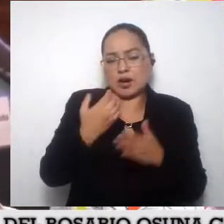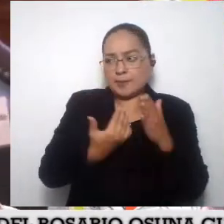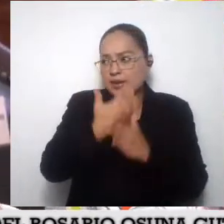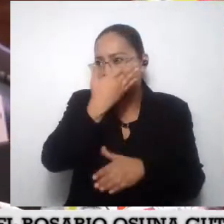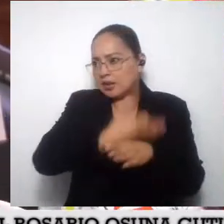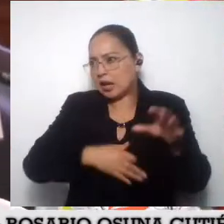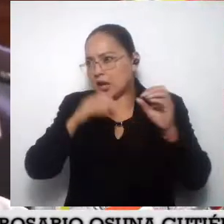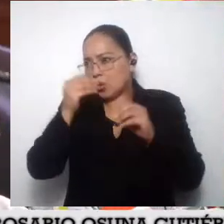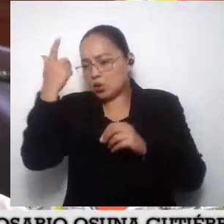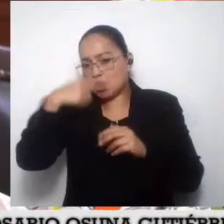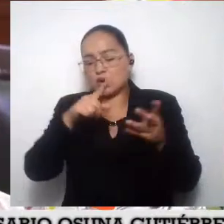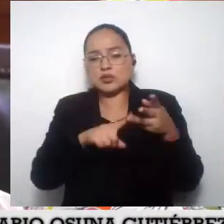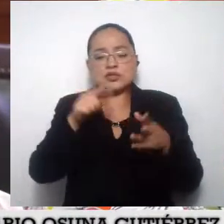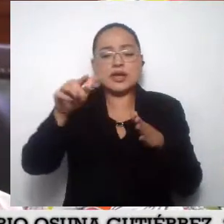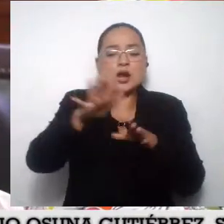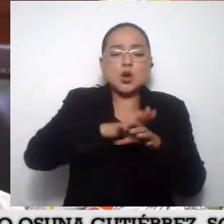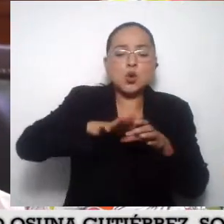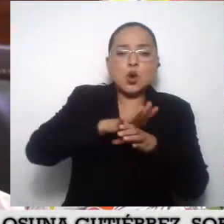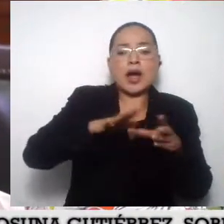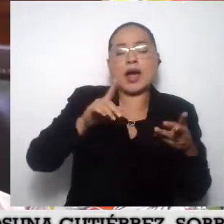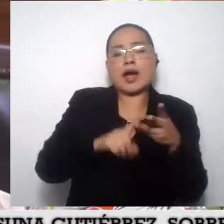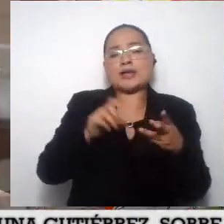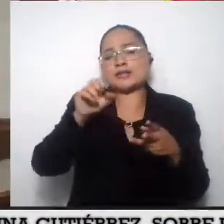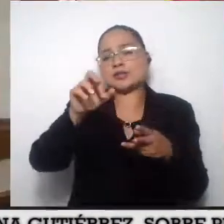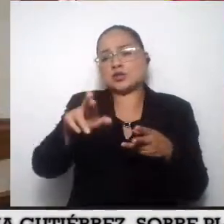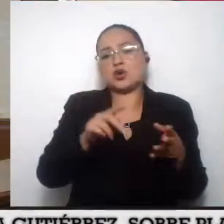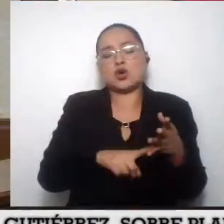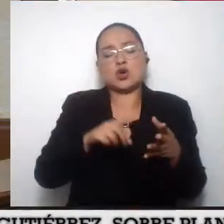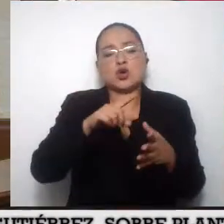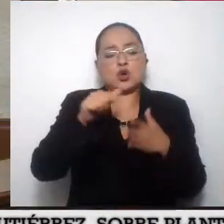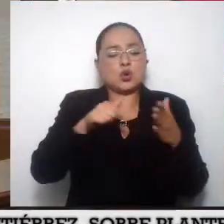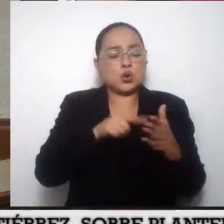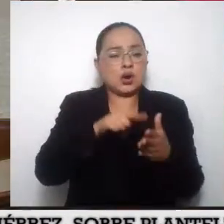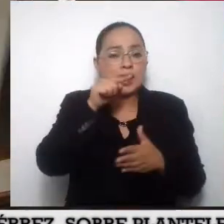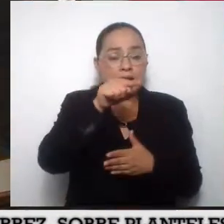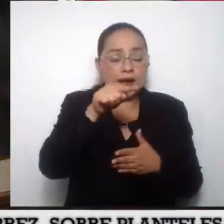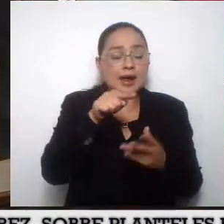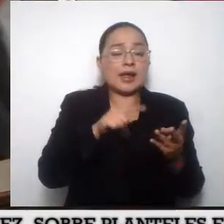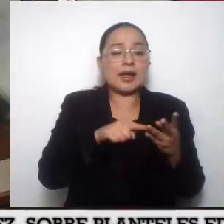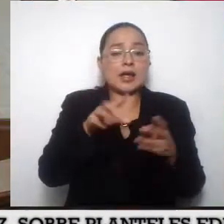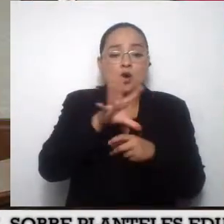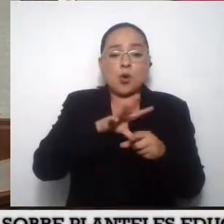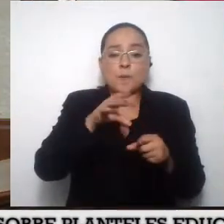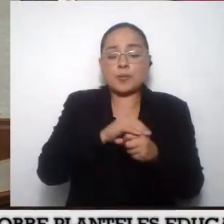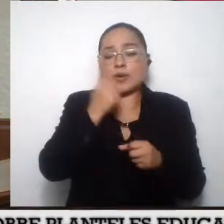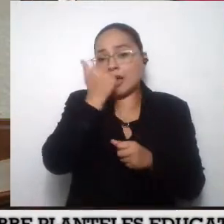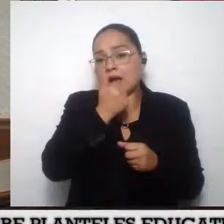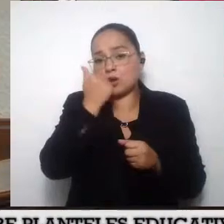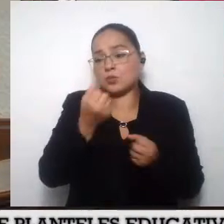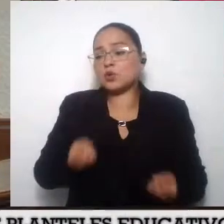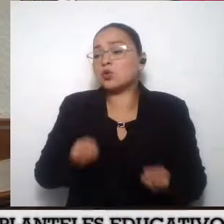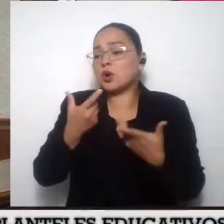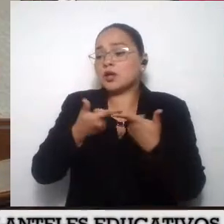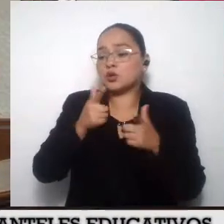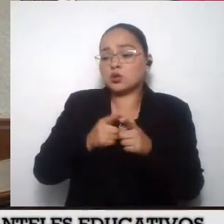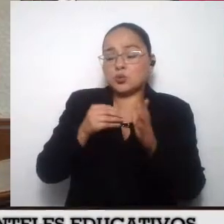zona escolar, sector, domicilio, total de alumnos, total de grupos y